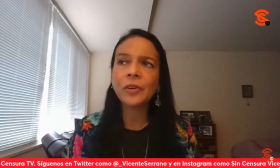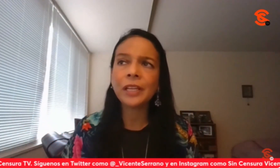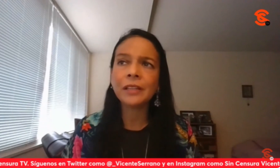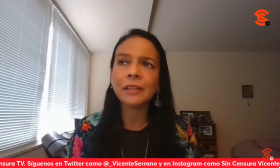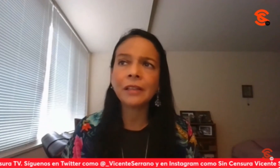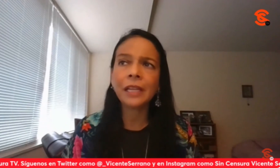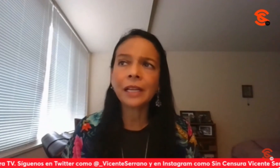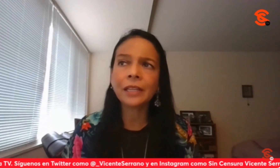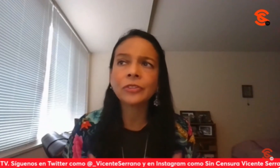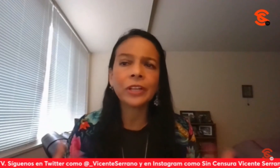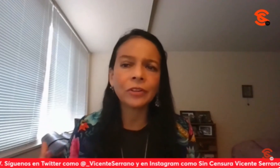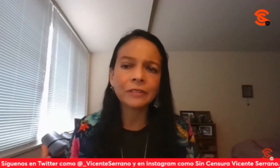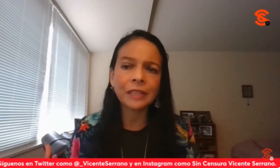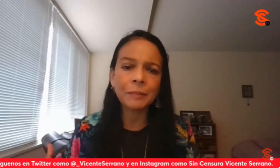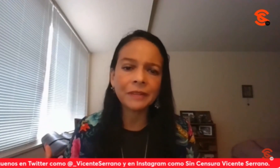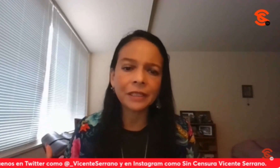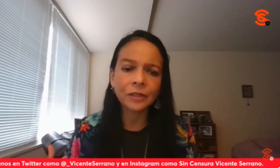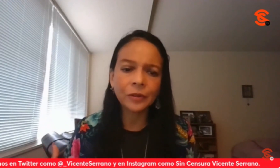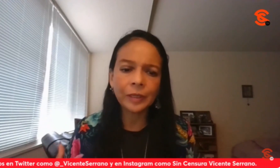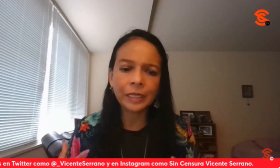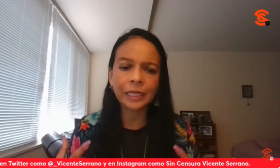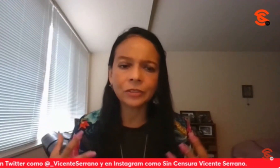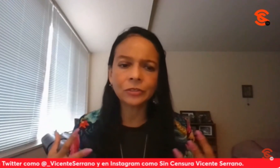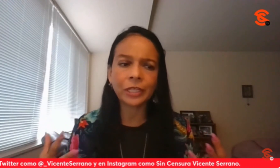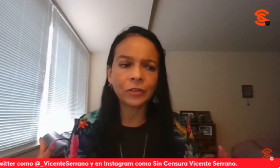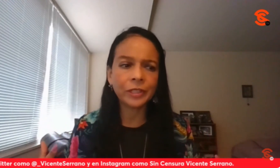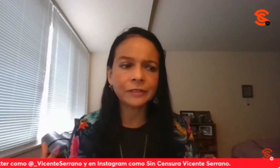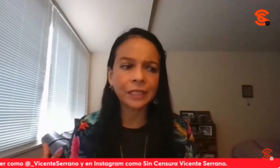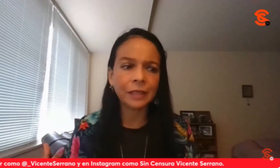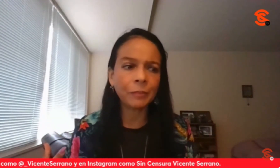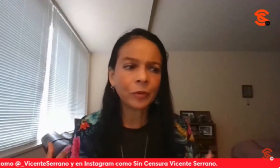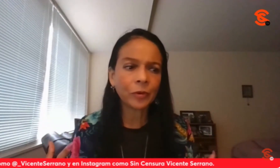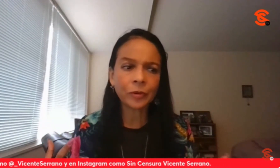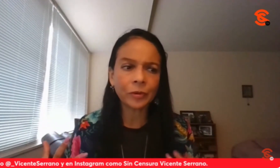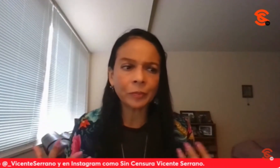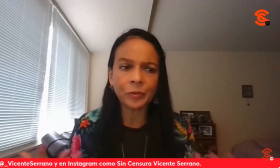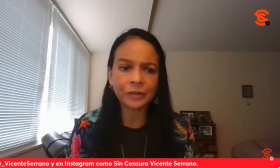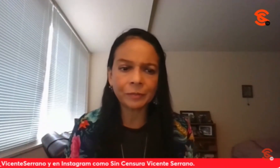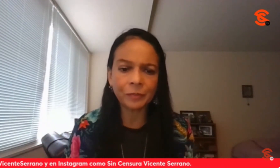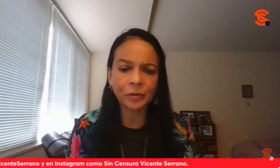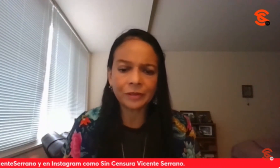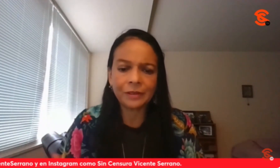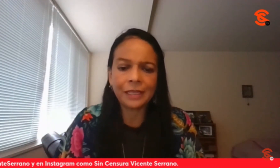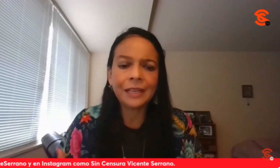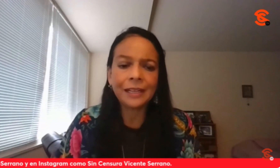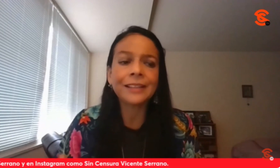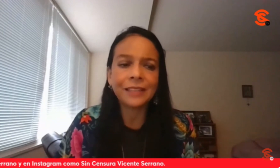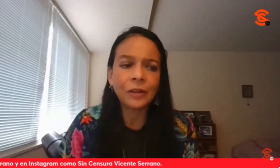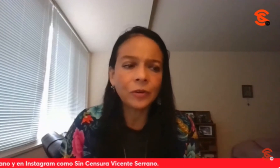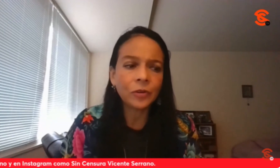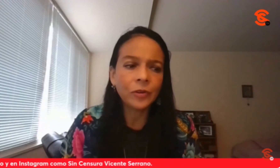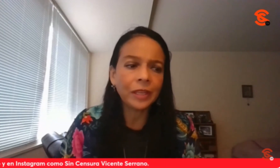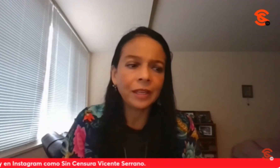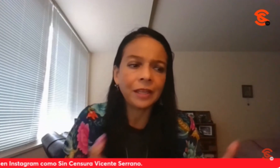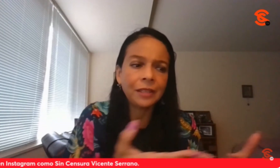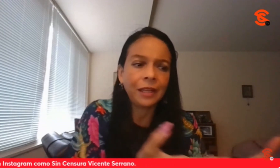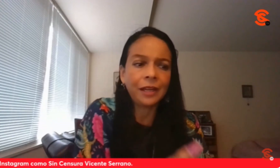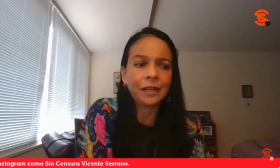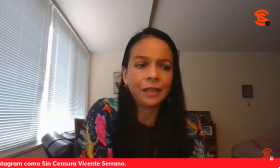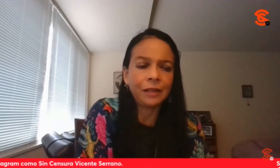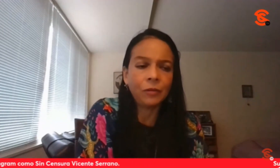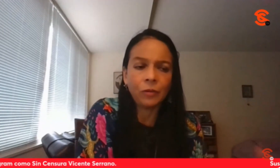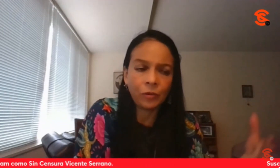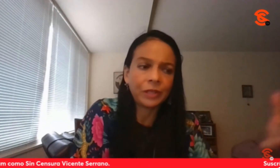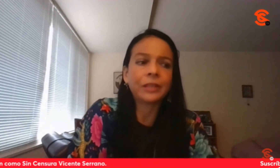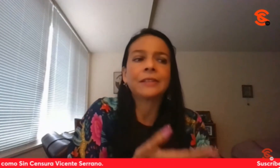pensando en aquellos traidores a la patria, ¿no?, en aquellos traidores que por tener el deseo, ¿no?, de